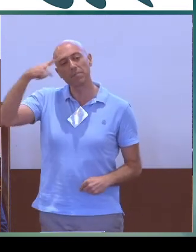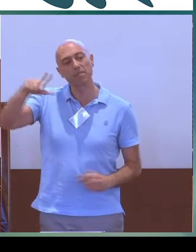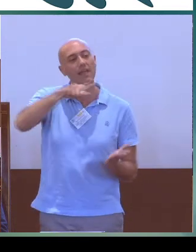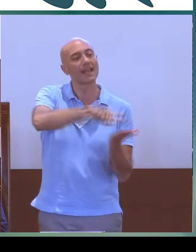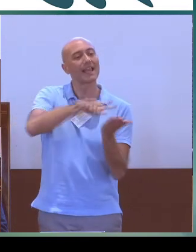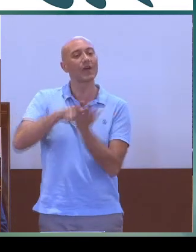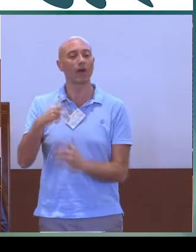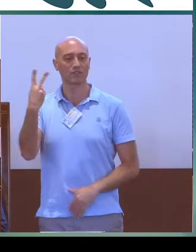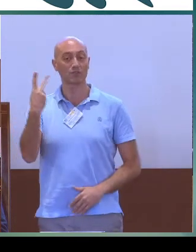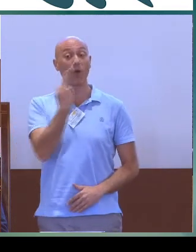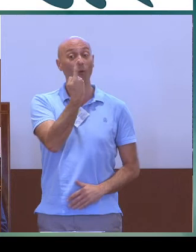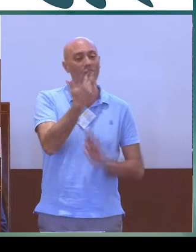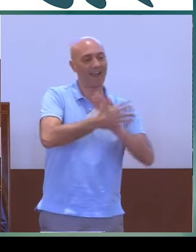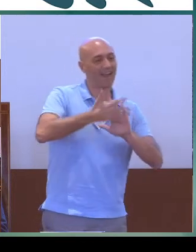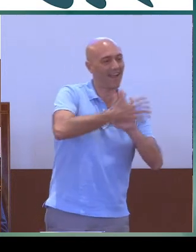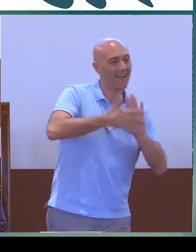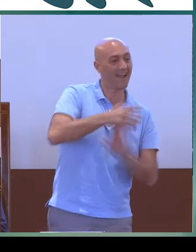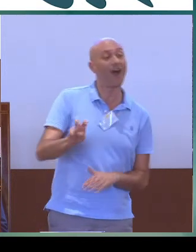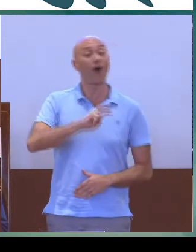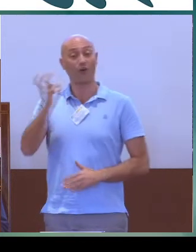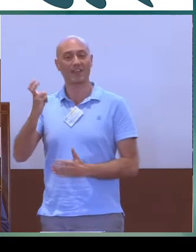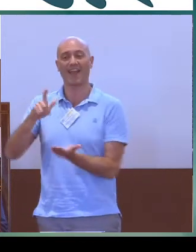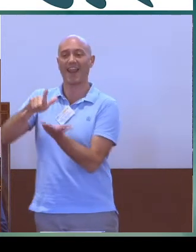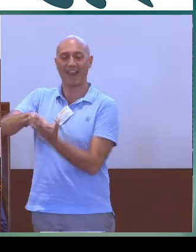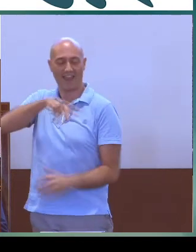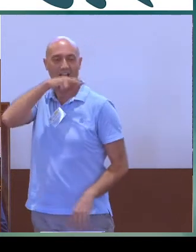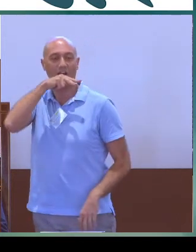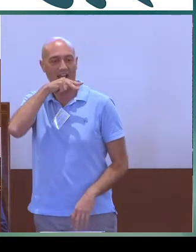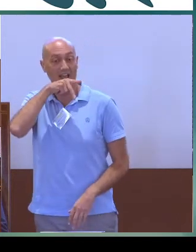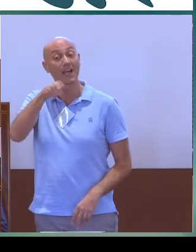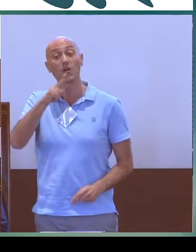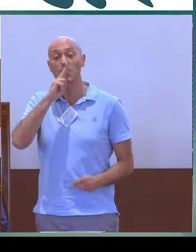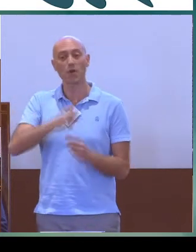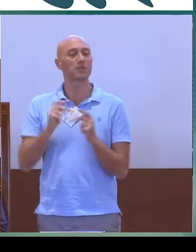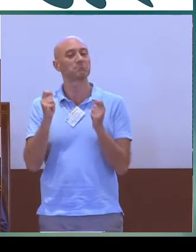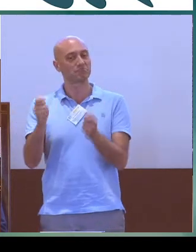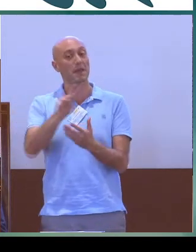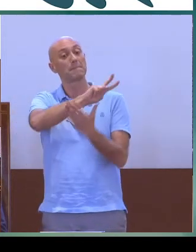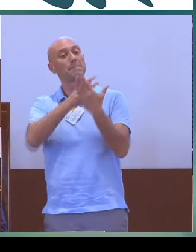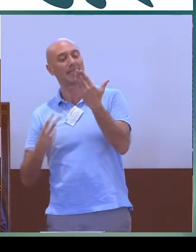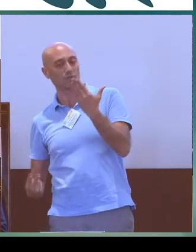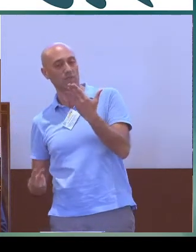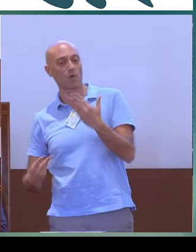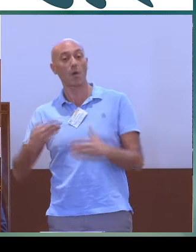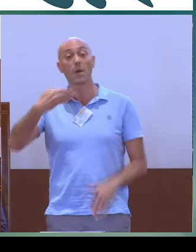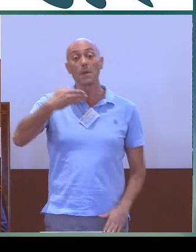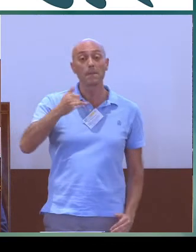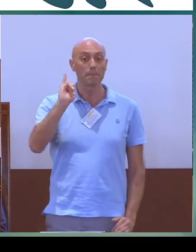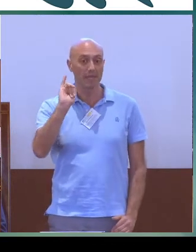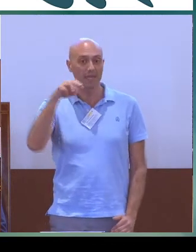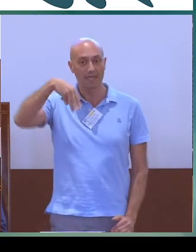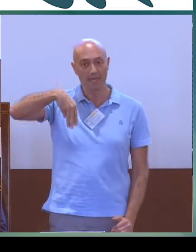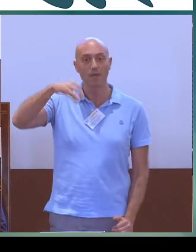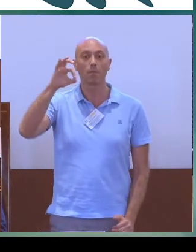bilingües bimodales, que son los bilingües que saben dos lenguas, pero una que es visogestual y una que es